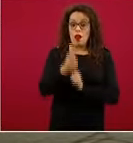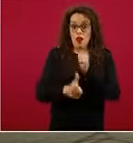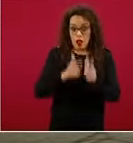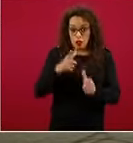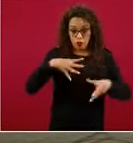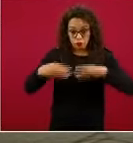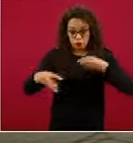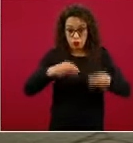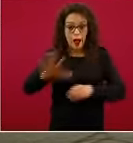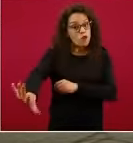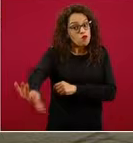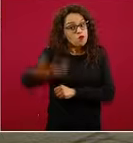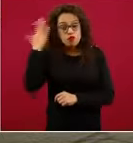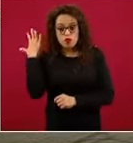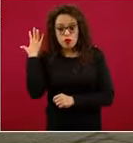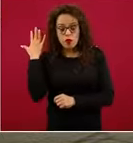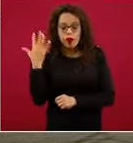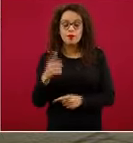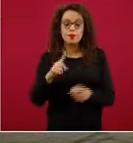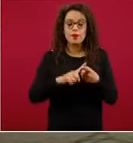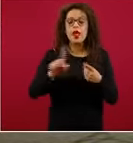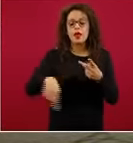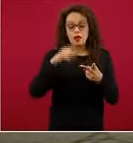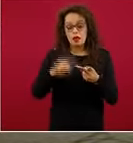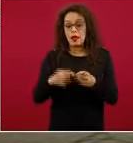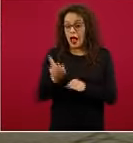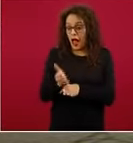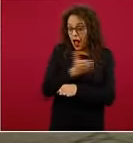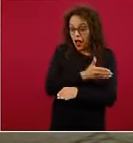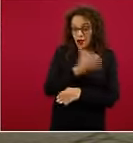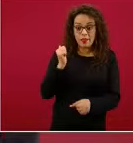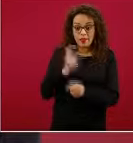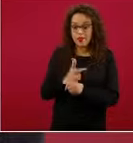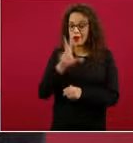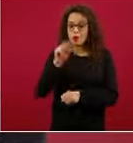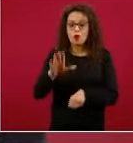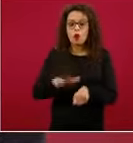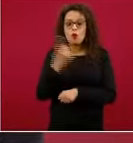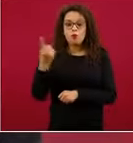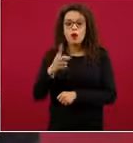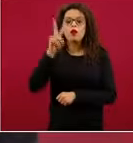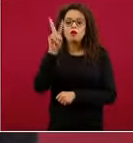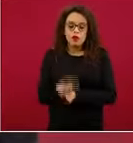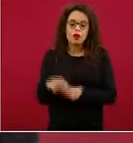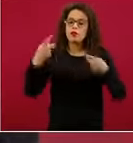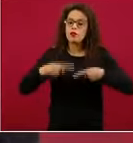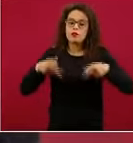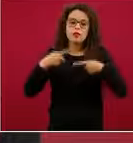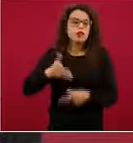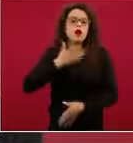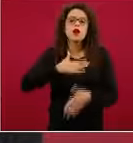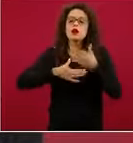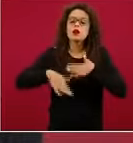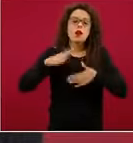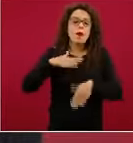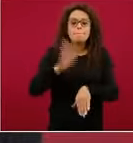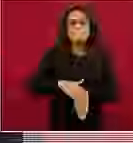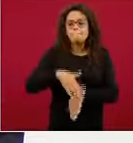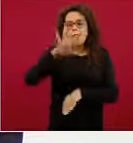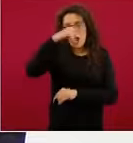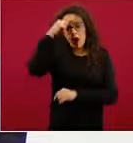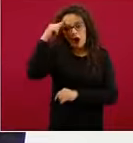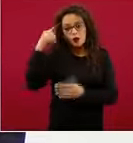rápida, pero por otro lado dijimos no demasiado temprano, porque entonces le sumamos semanas de agotamiento a la población. Y el agotamiento es no solamente